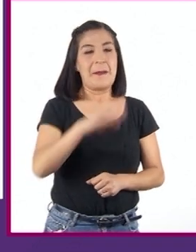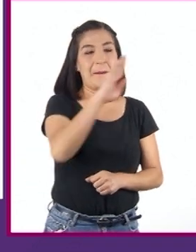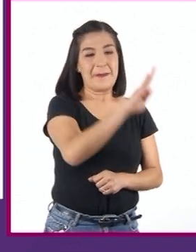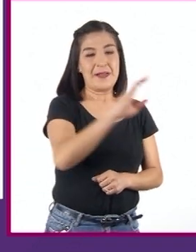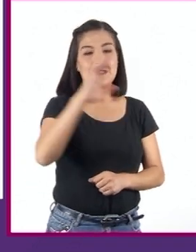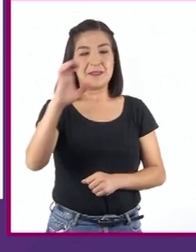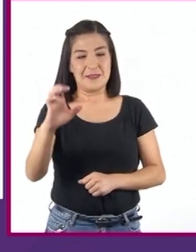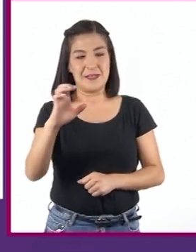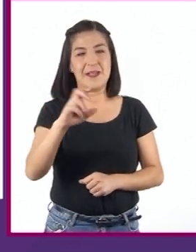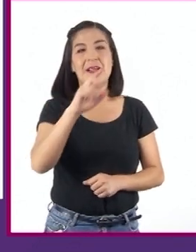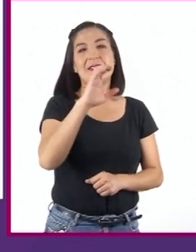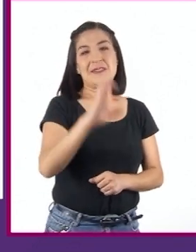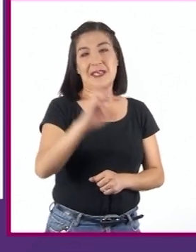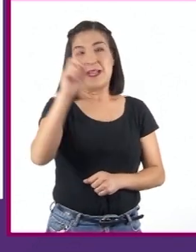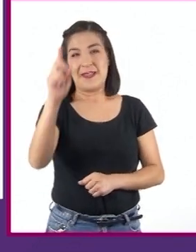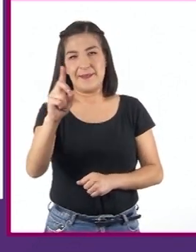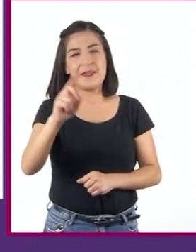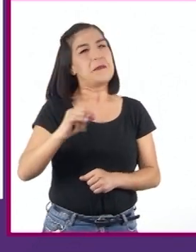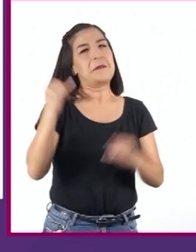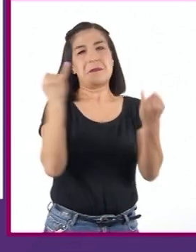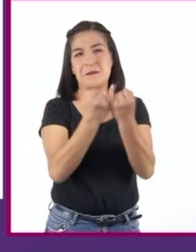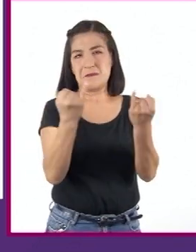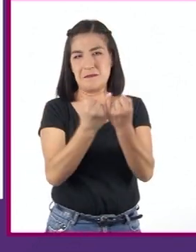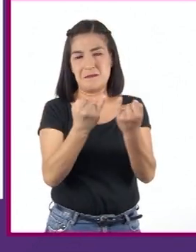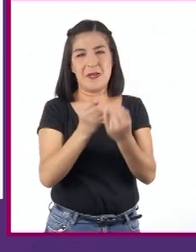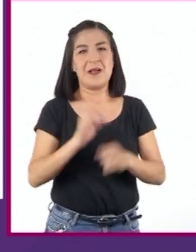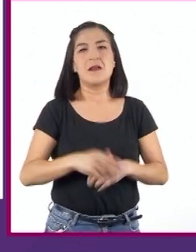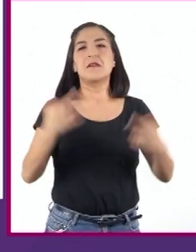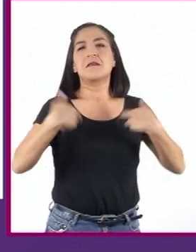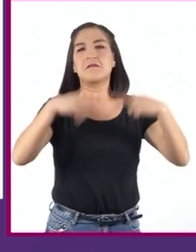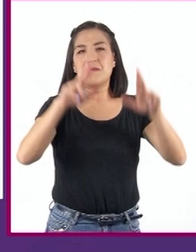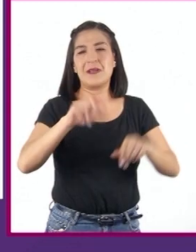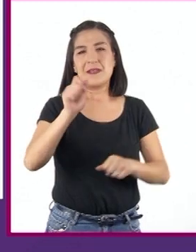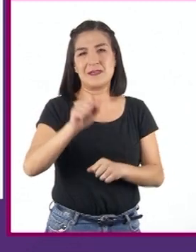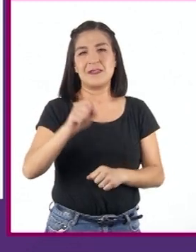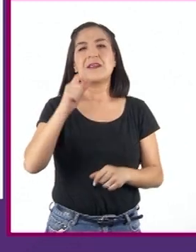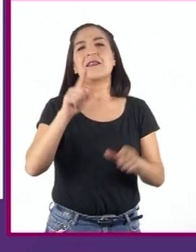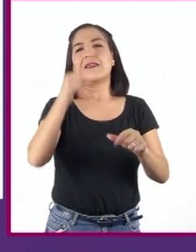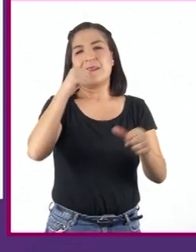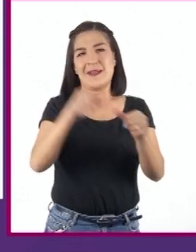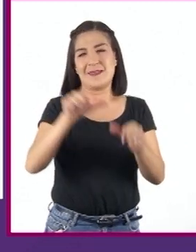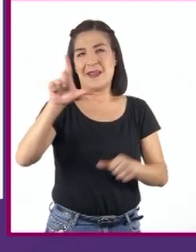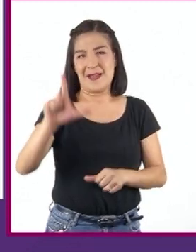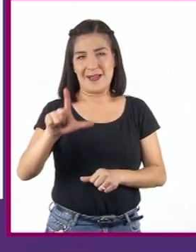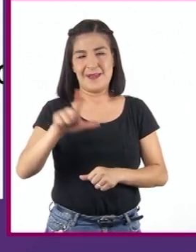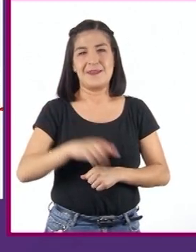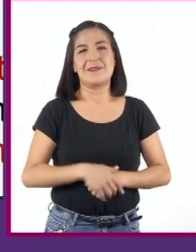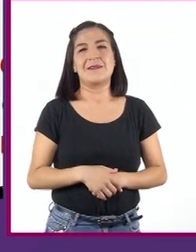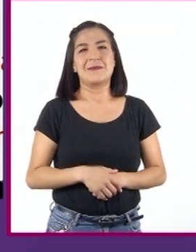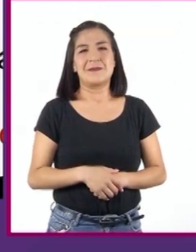y CD son iguales y se representan con la letra L.